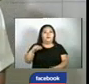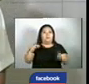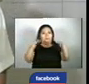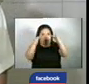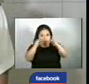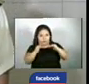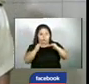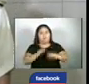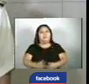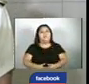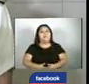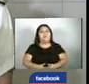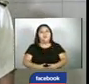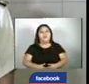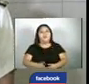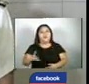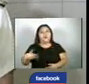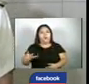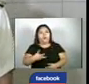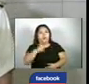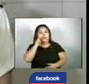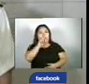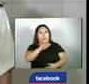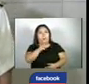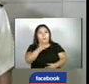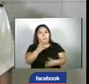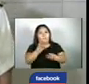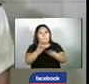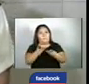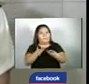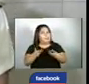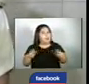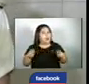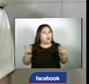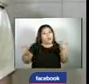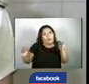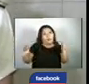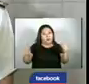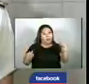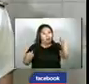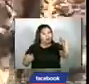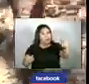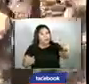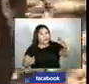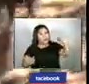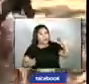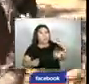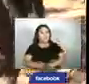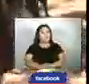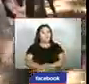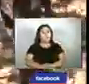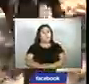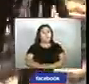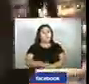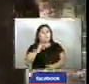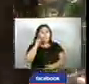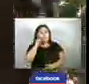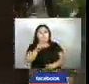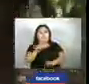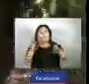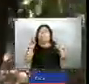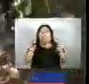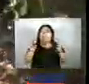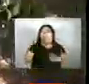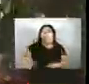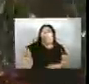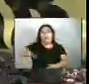Es decir que estamos reduciendo todavía, en comparación al año pasado, los homicidios. Sobre las fosas clandestinas en el